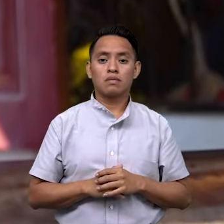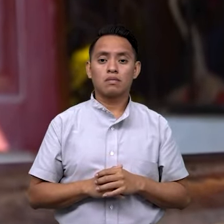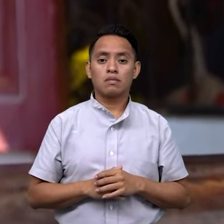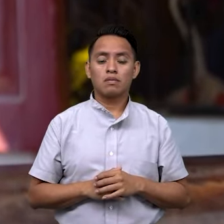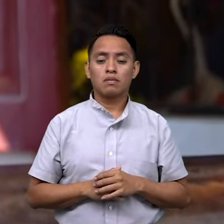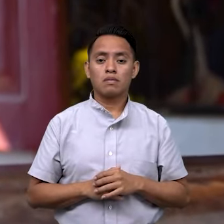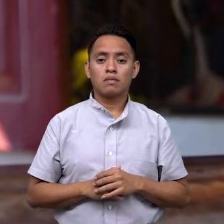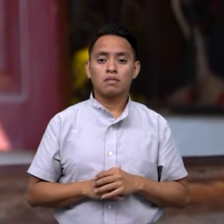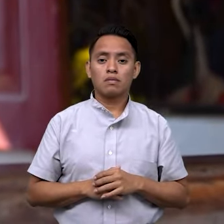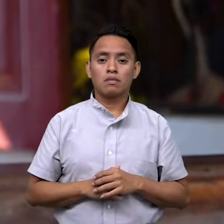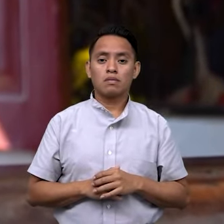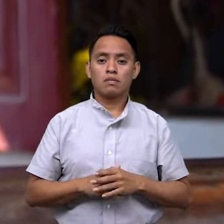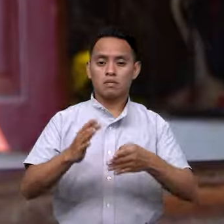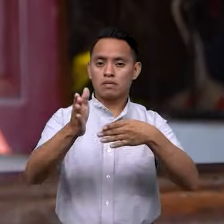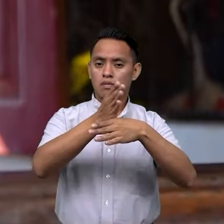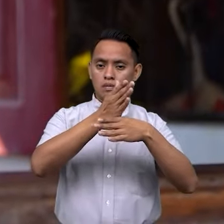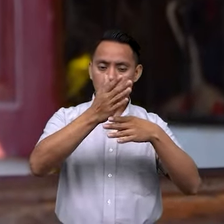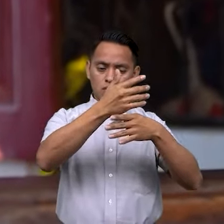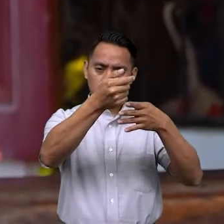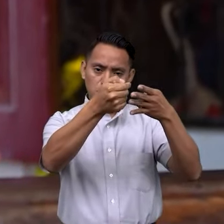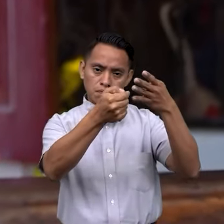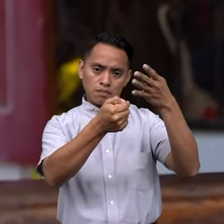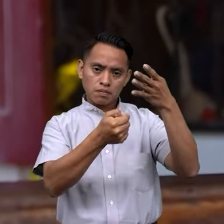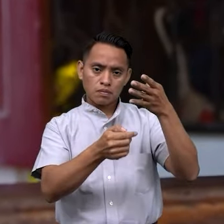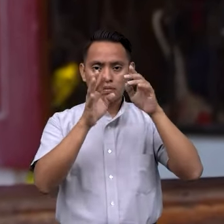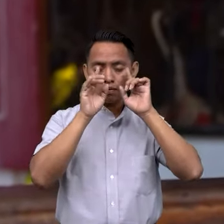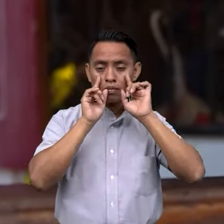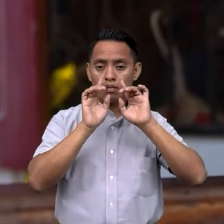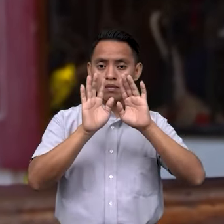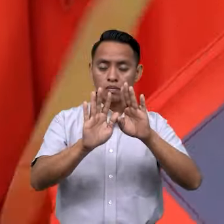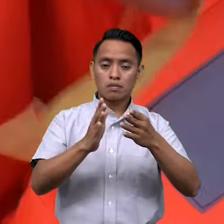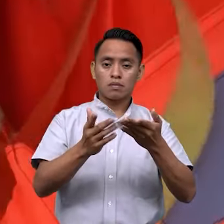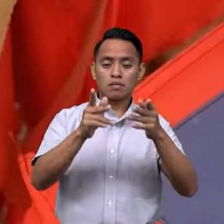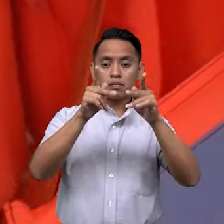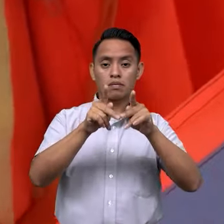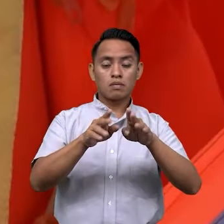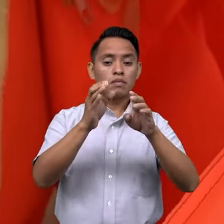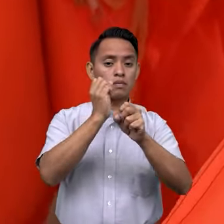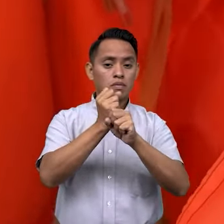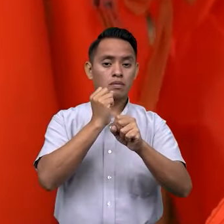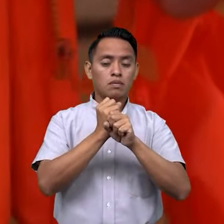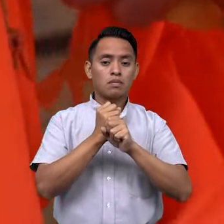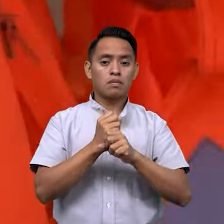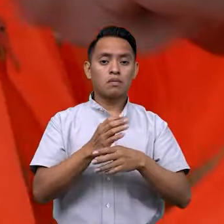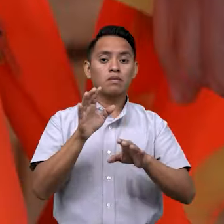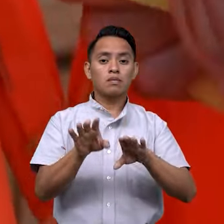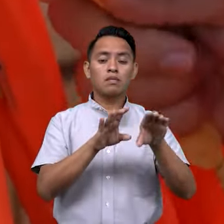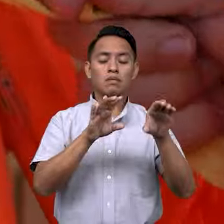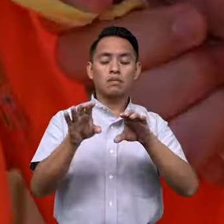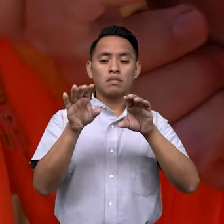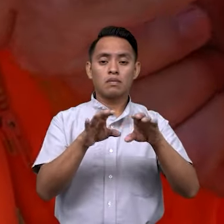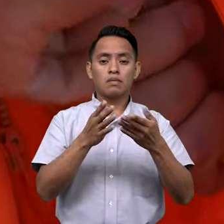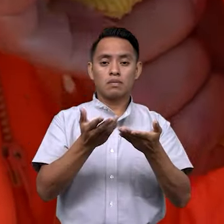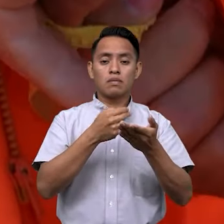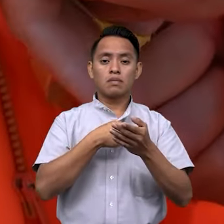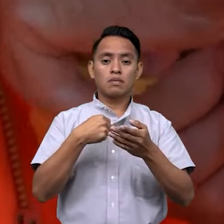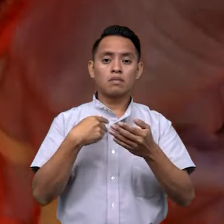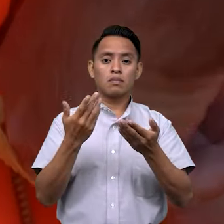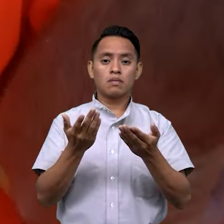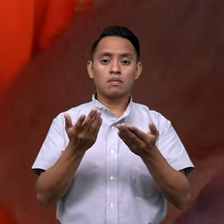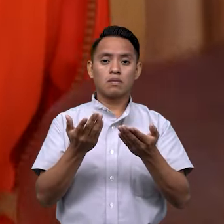contamos con un sinnúmero de seguridad, llámese en radio, llámese chalecos de seguridad y el personal. Y una de las actividades que nosotros hacemos